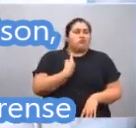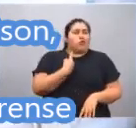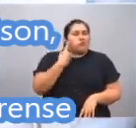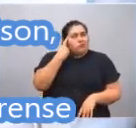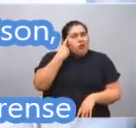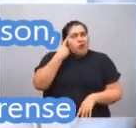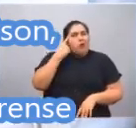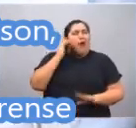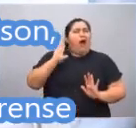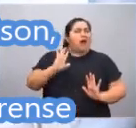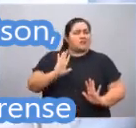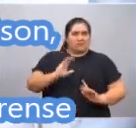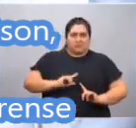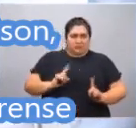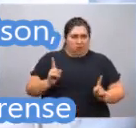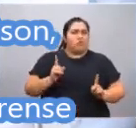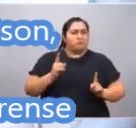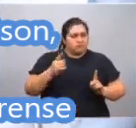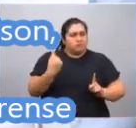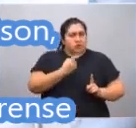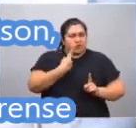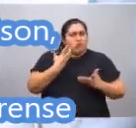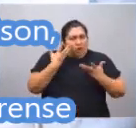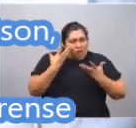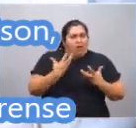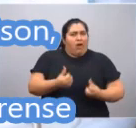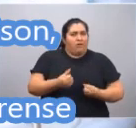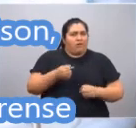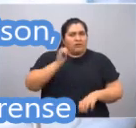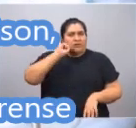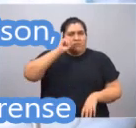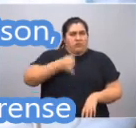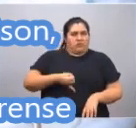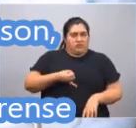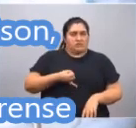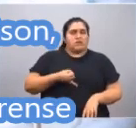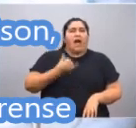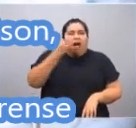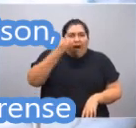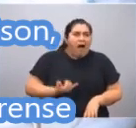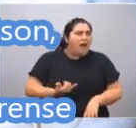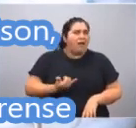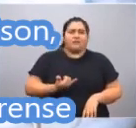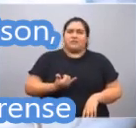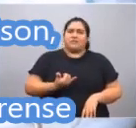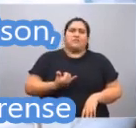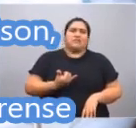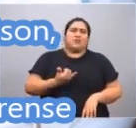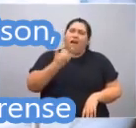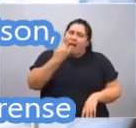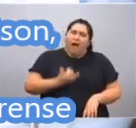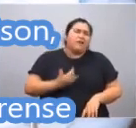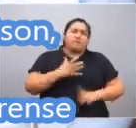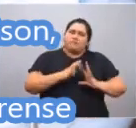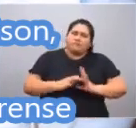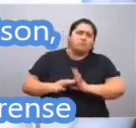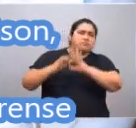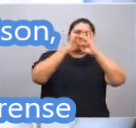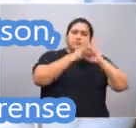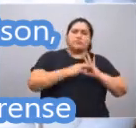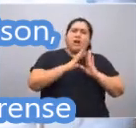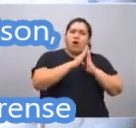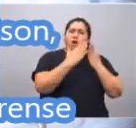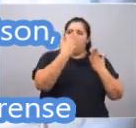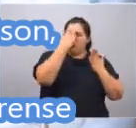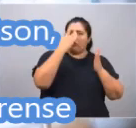que pensamos y que defendemos. Es algo que está escrito y está puesto en la